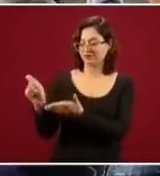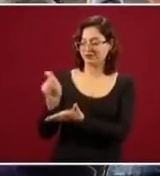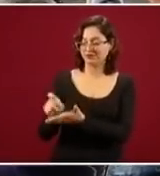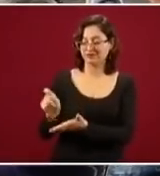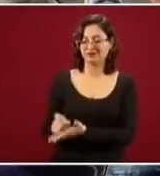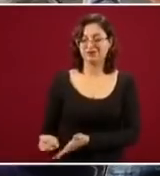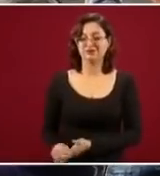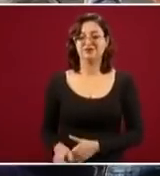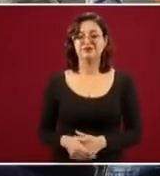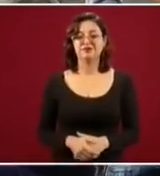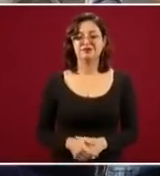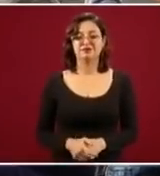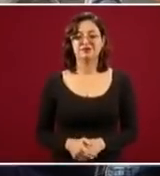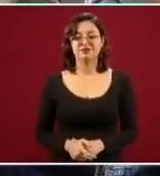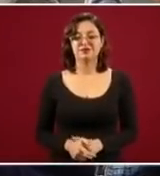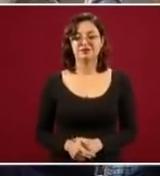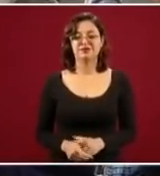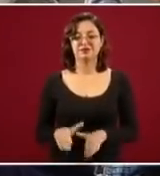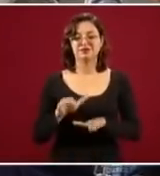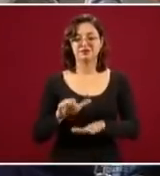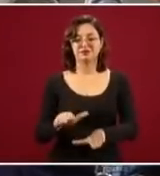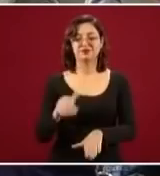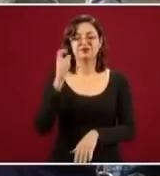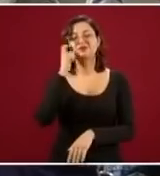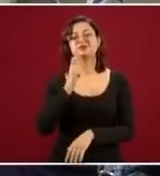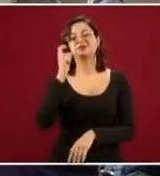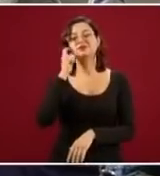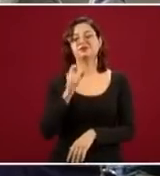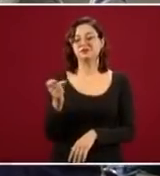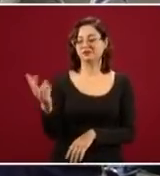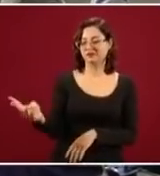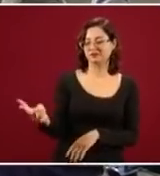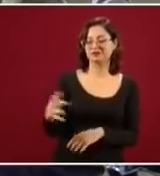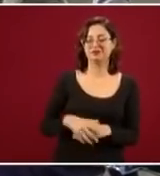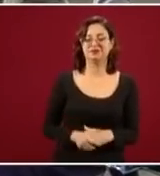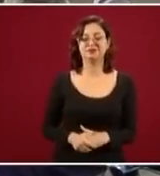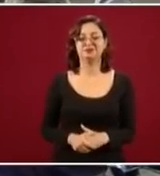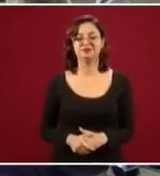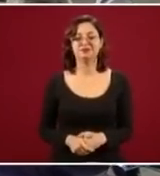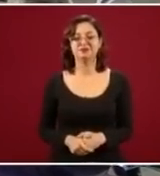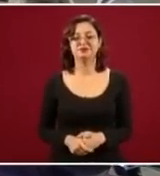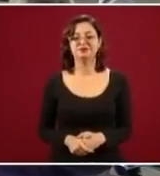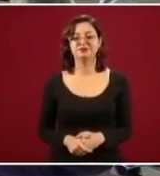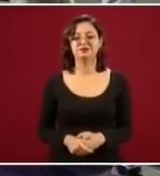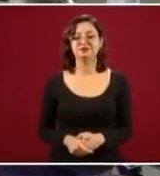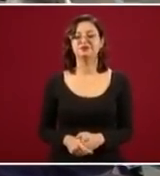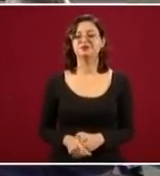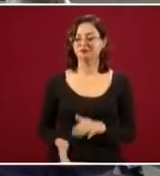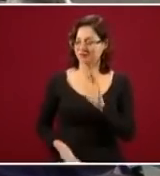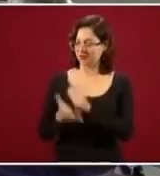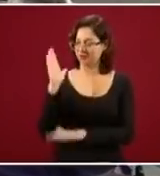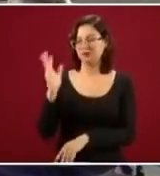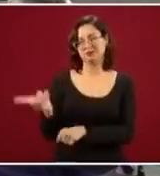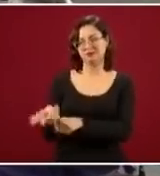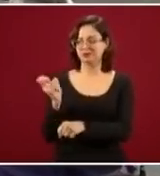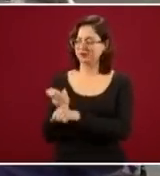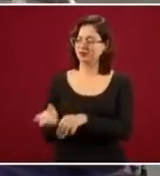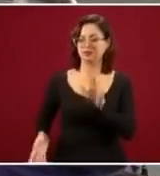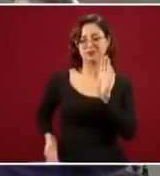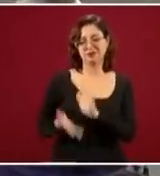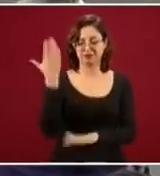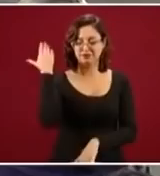Sobre Guerrero y Puebla. Sobre Guerrero. Los tres. Para allá vamos, vamos, te invito.